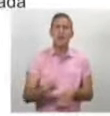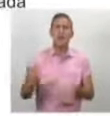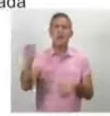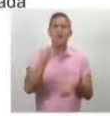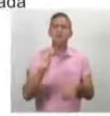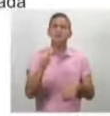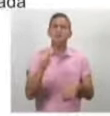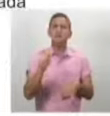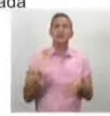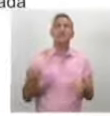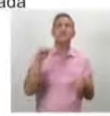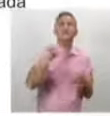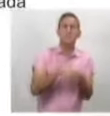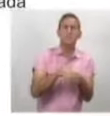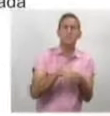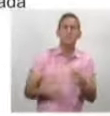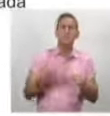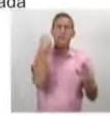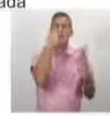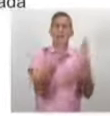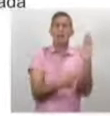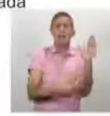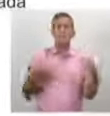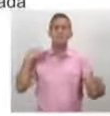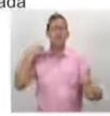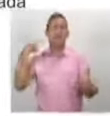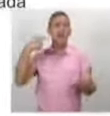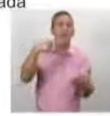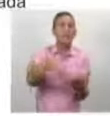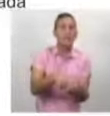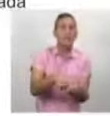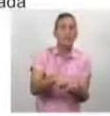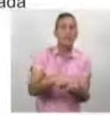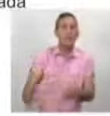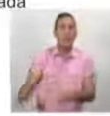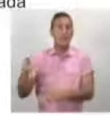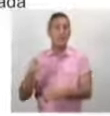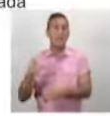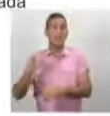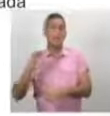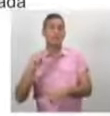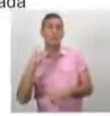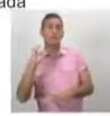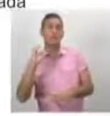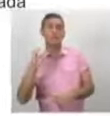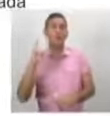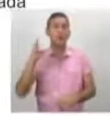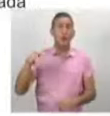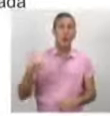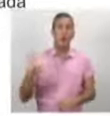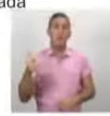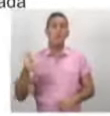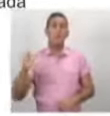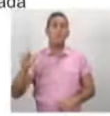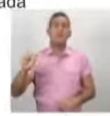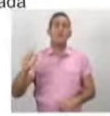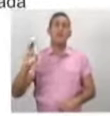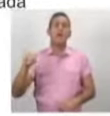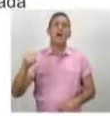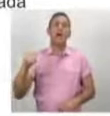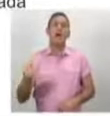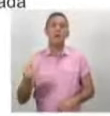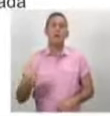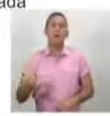las características hereditarias. En el citoplasma contiene los orgánulos y contribuye